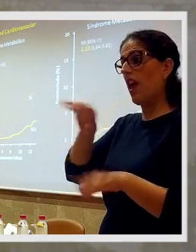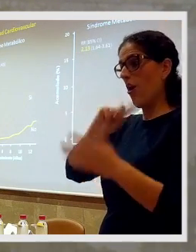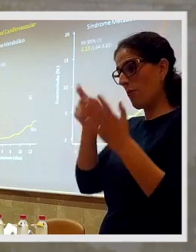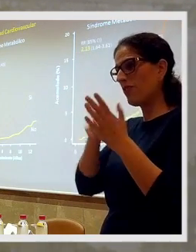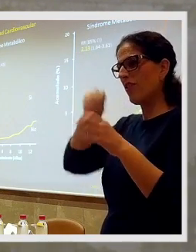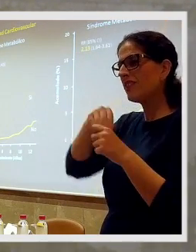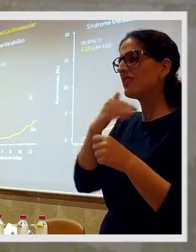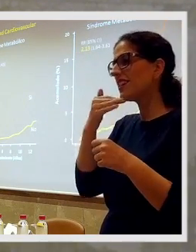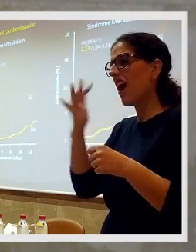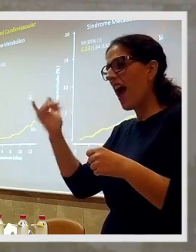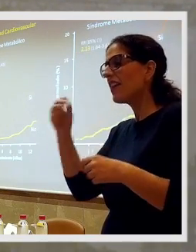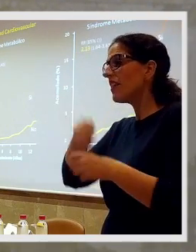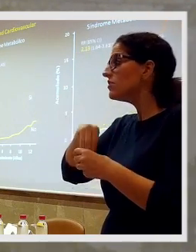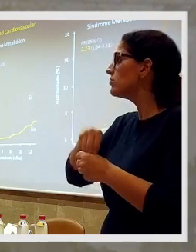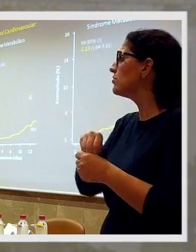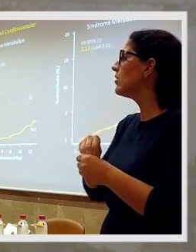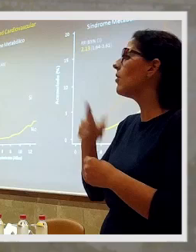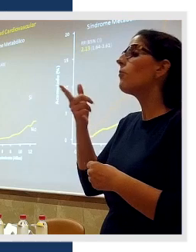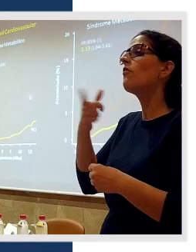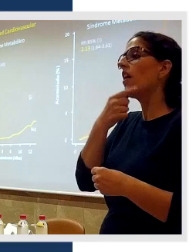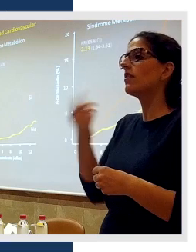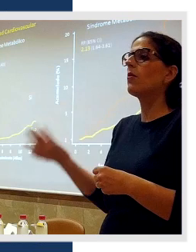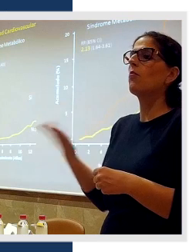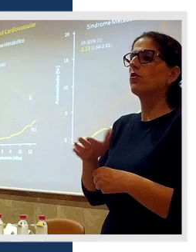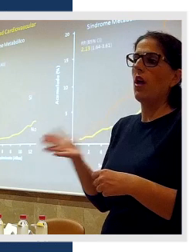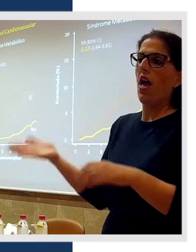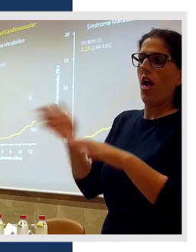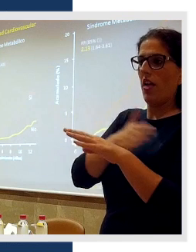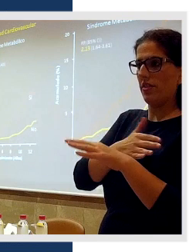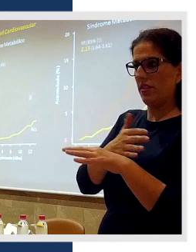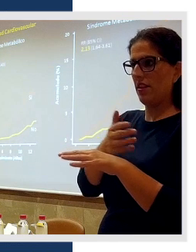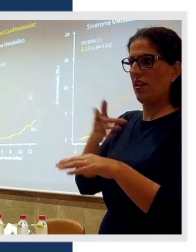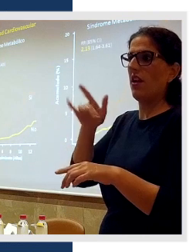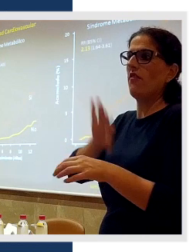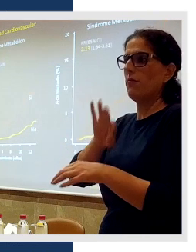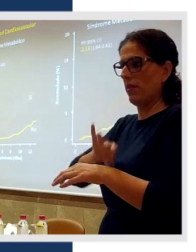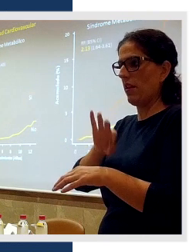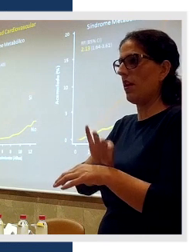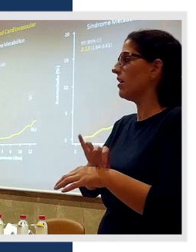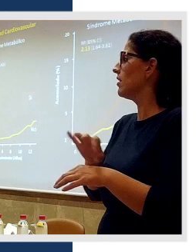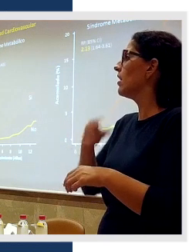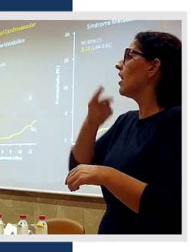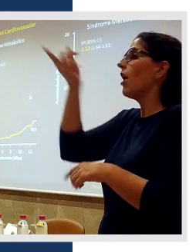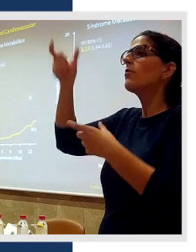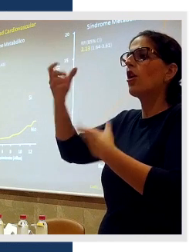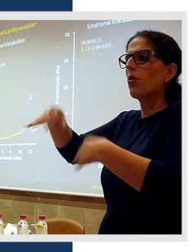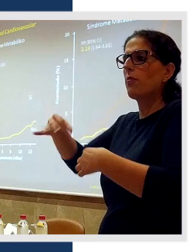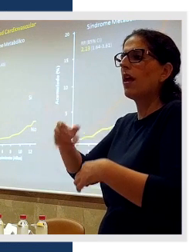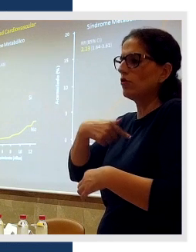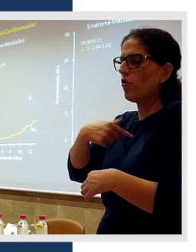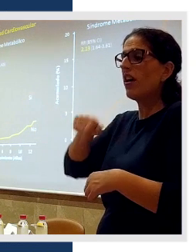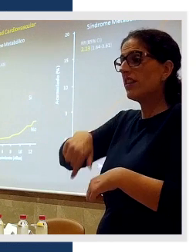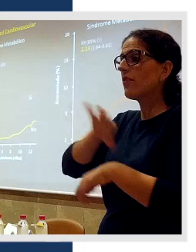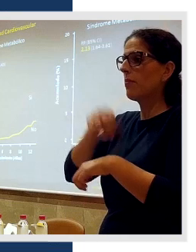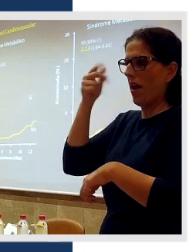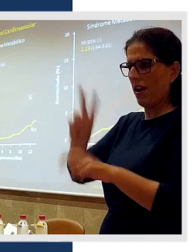o que tenemos el síndrome metabólico, nos morimos el doble de enfermedades cardiovasculares y el triple de todas las enfermedades. O sea